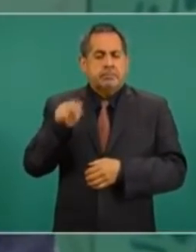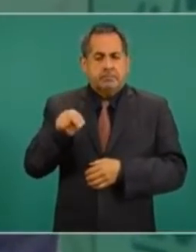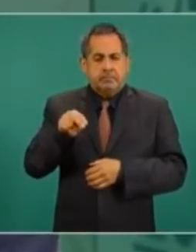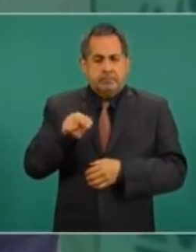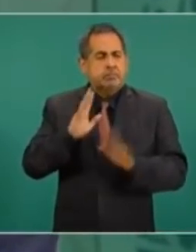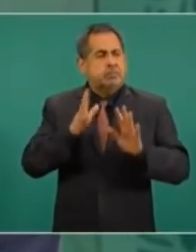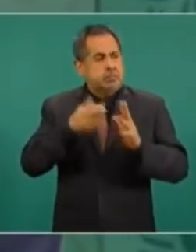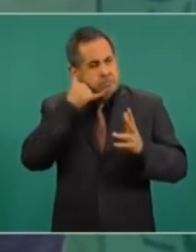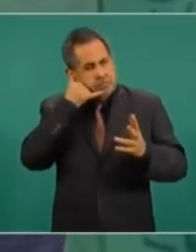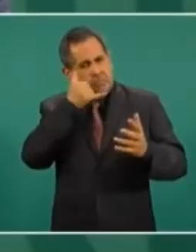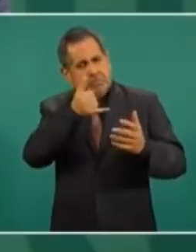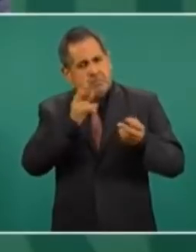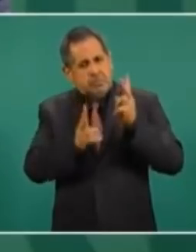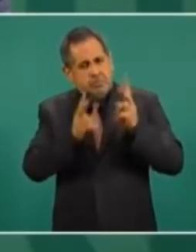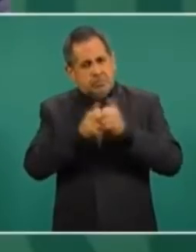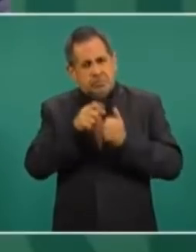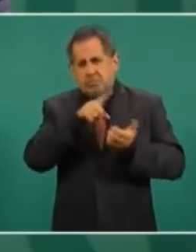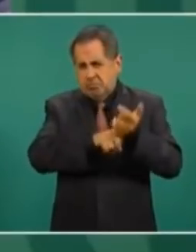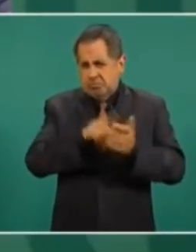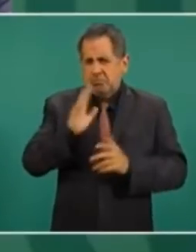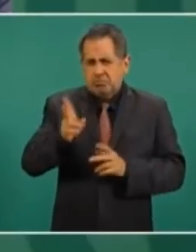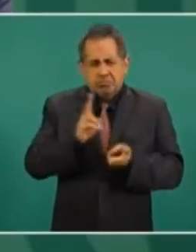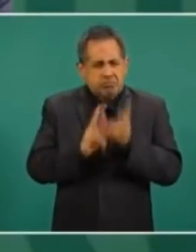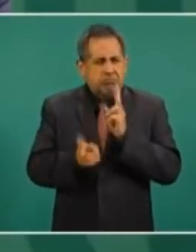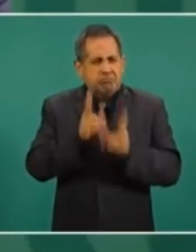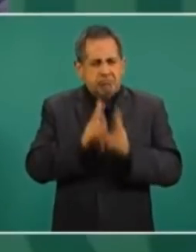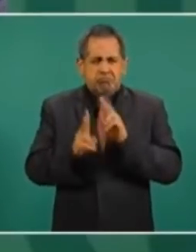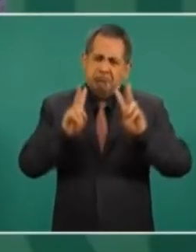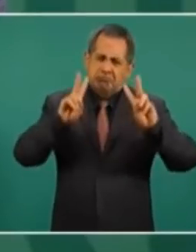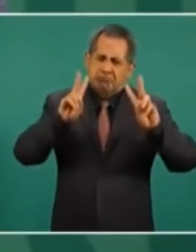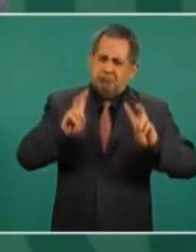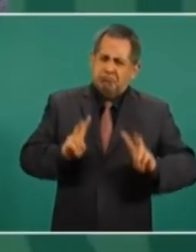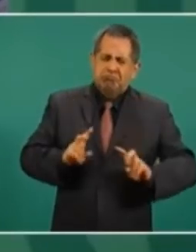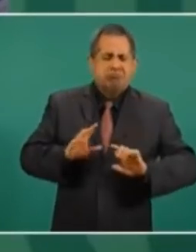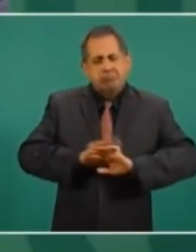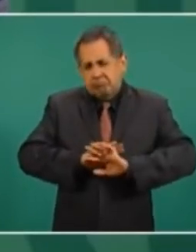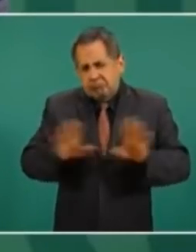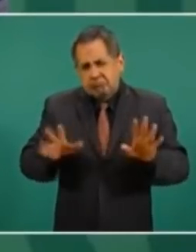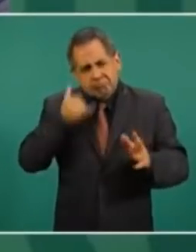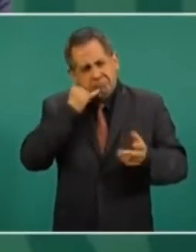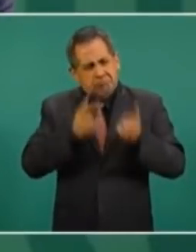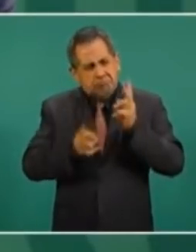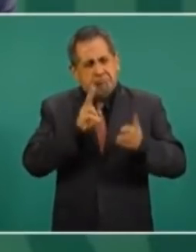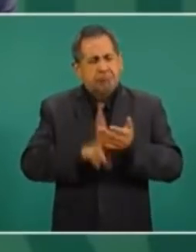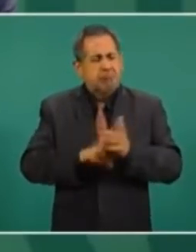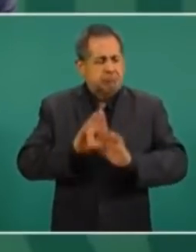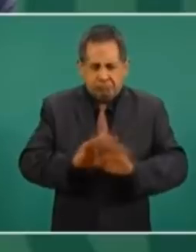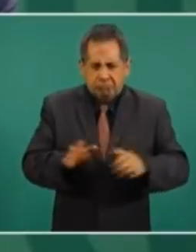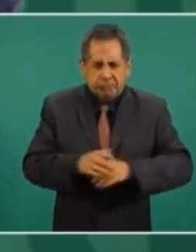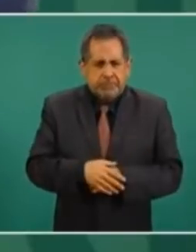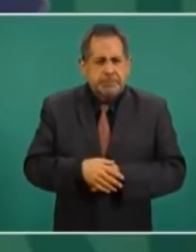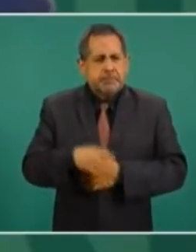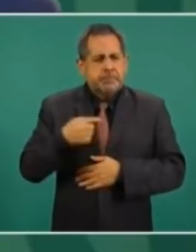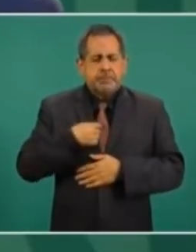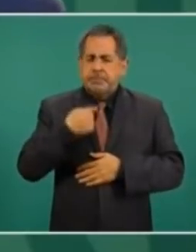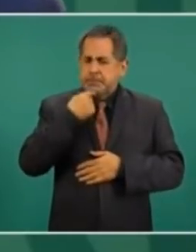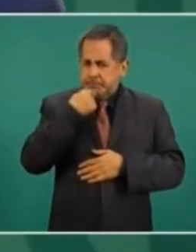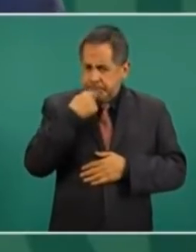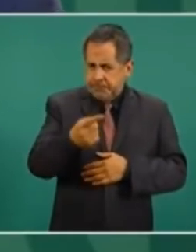ya hablé con él por teléfono, hablamos de estos temas y les comenté